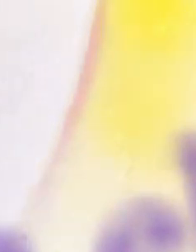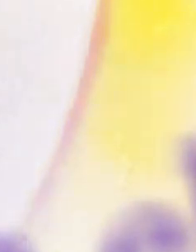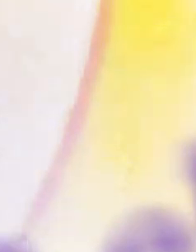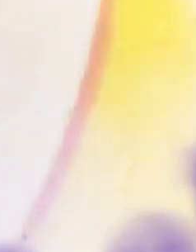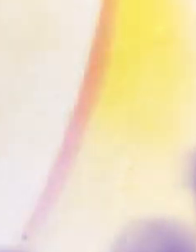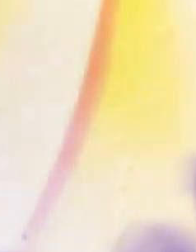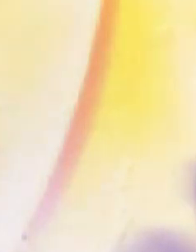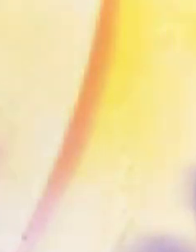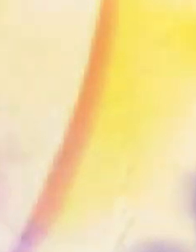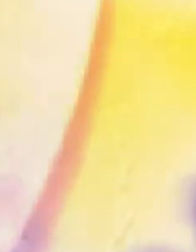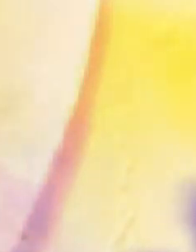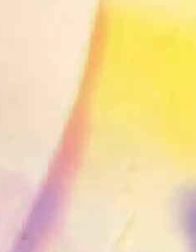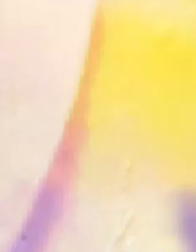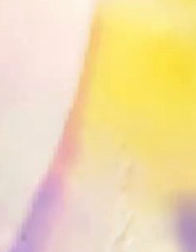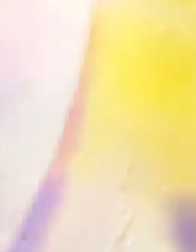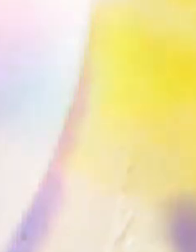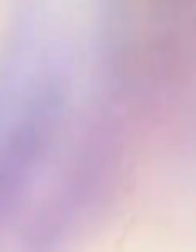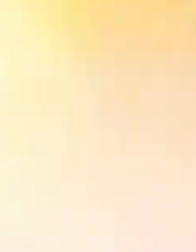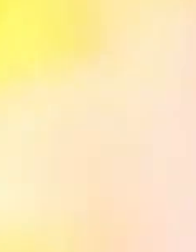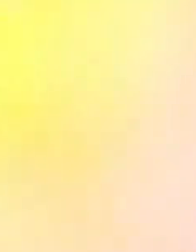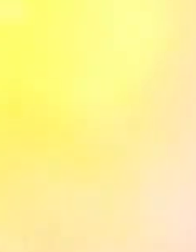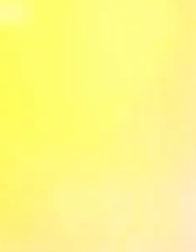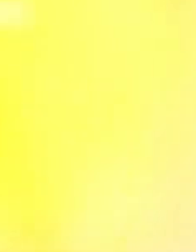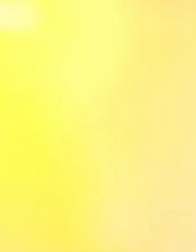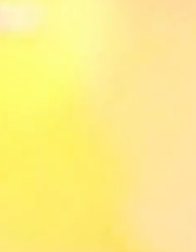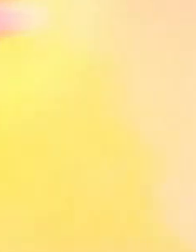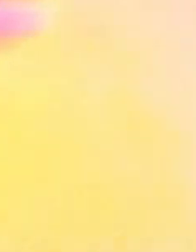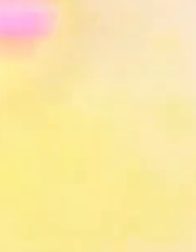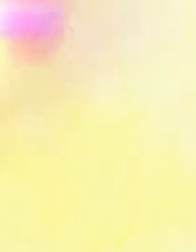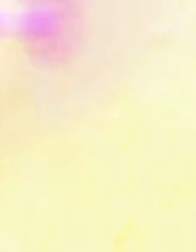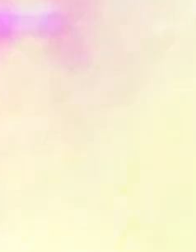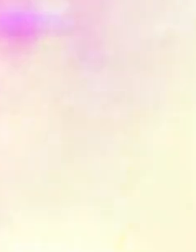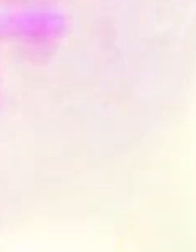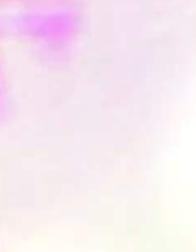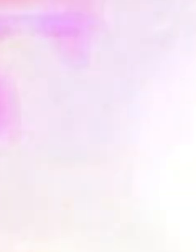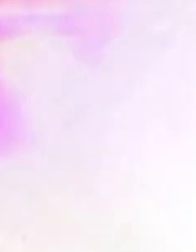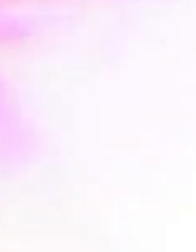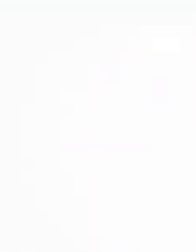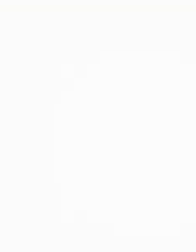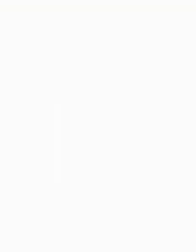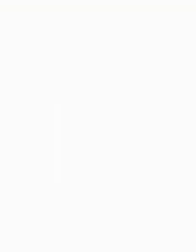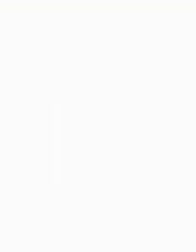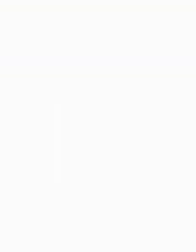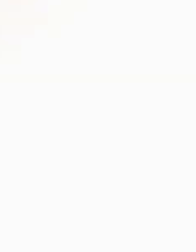de participar de la celebración de la misa, Canal Orbe 21 presenta